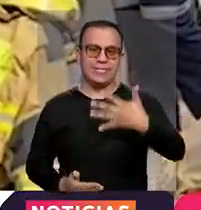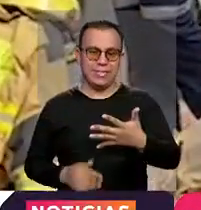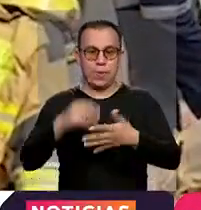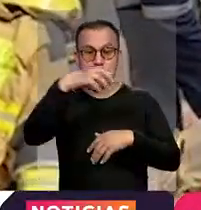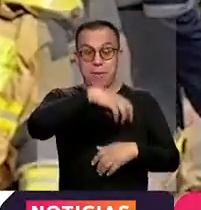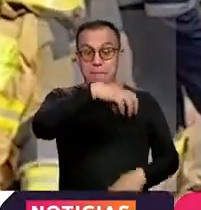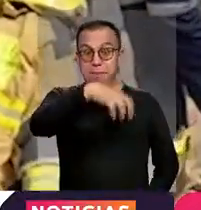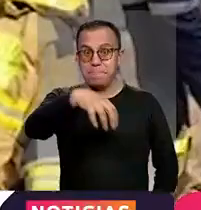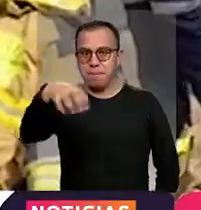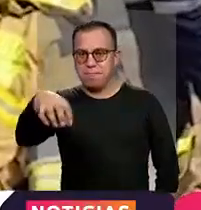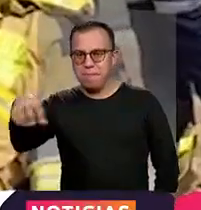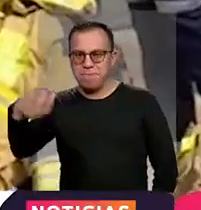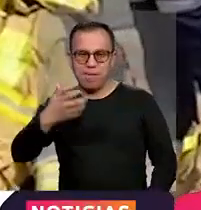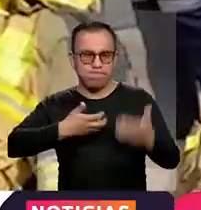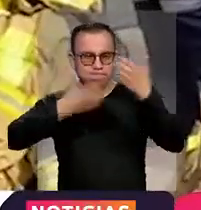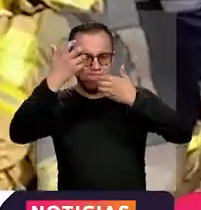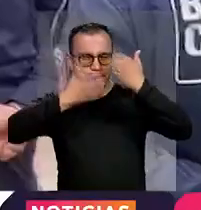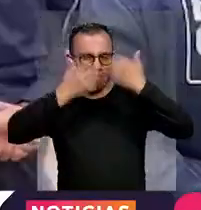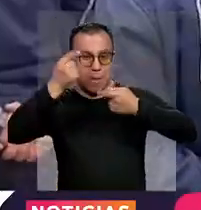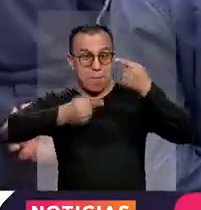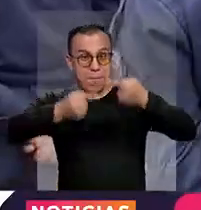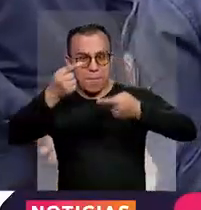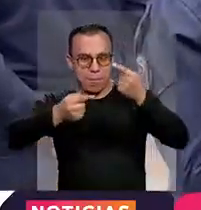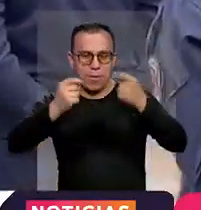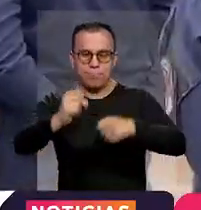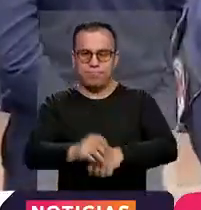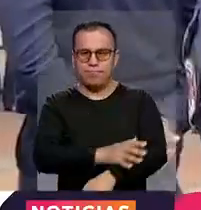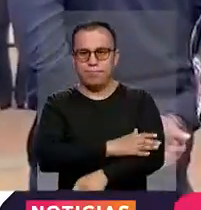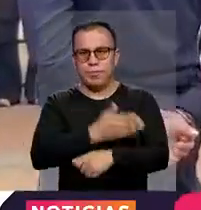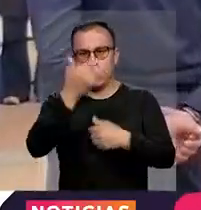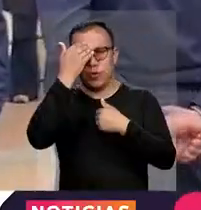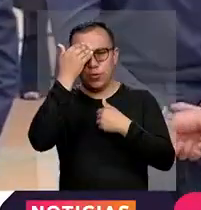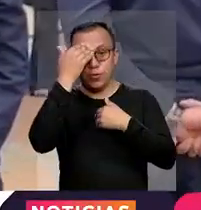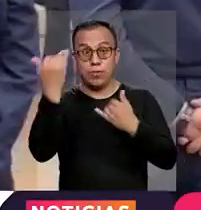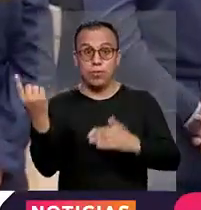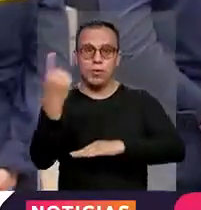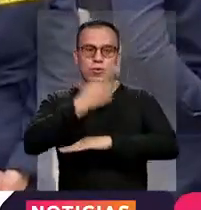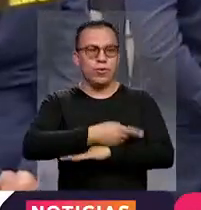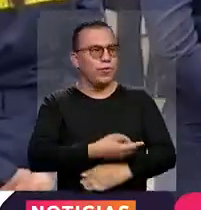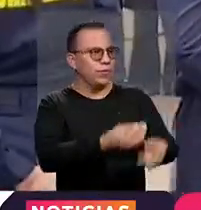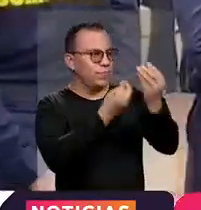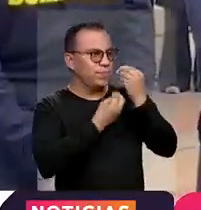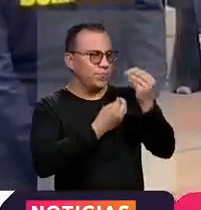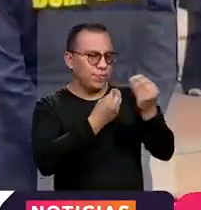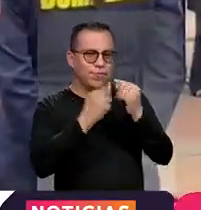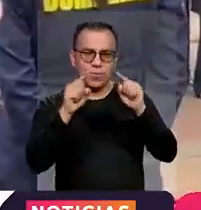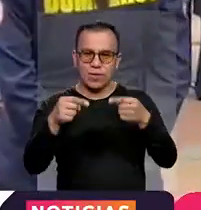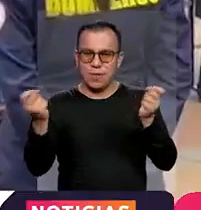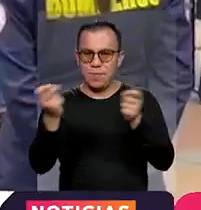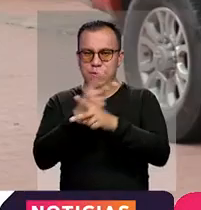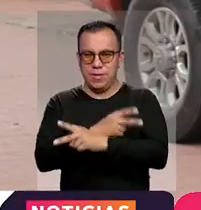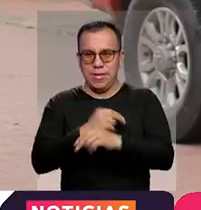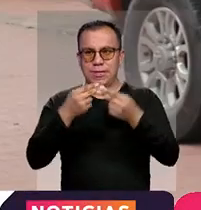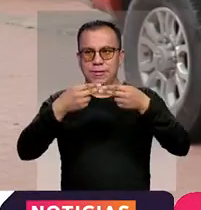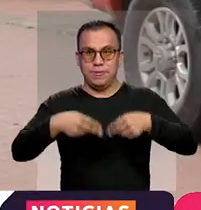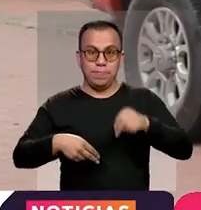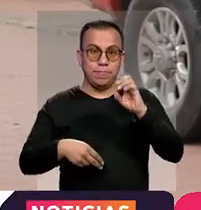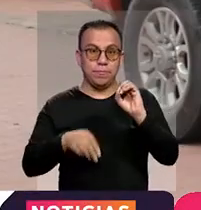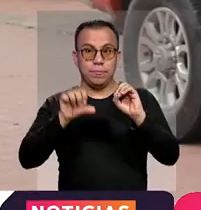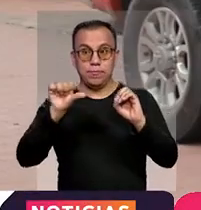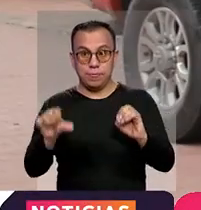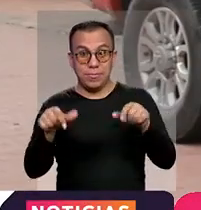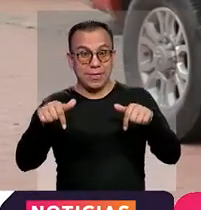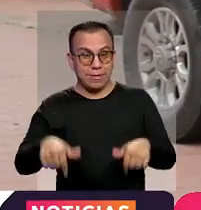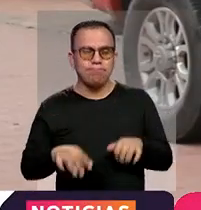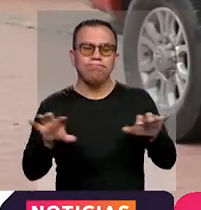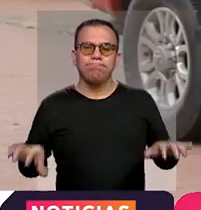estaciones con distintas pruebas, con la finalidad de generar conciencia en este día y formarse en atención contra la violencia de género. A través de este evento